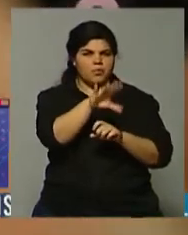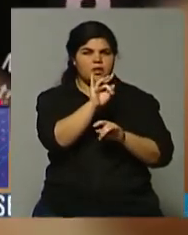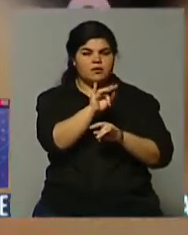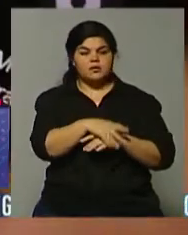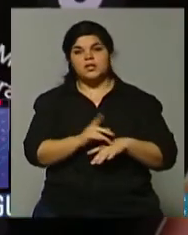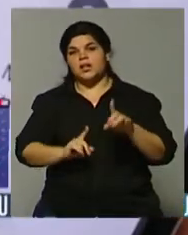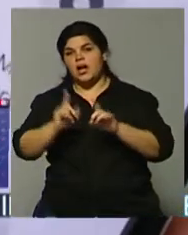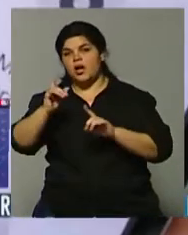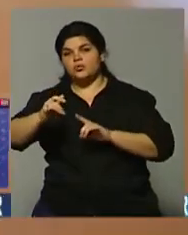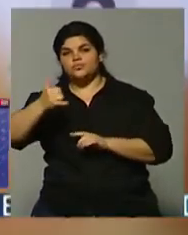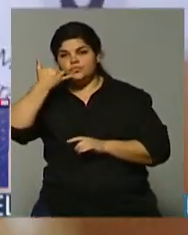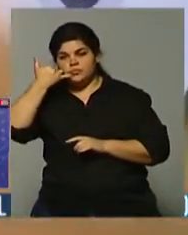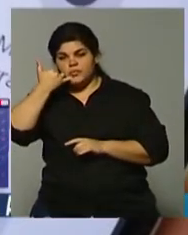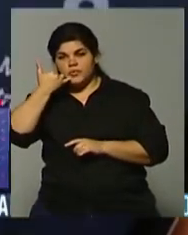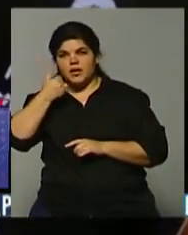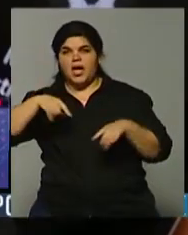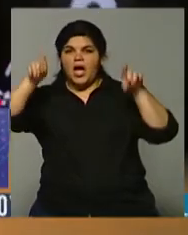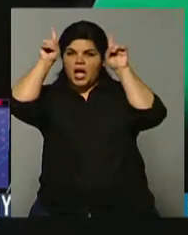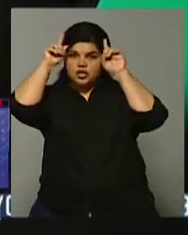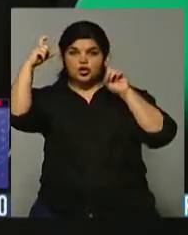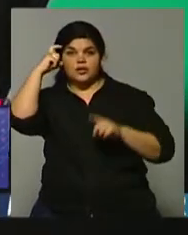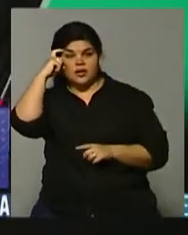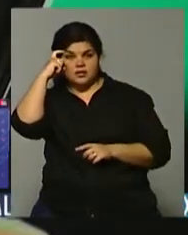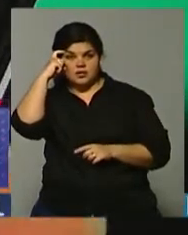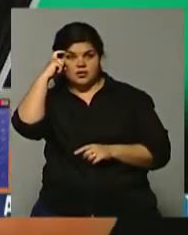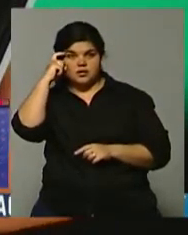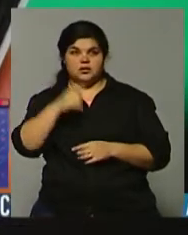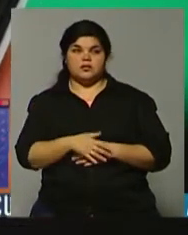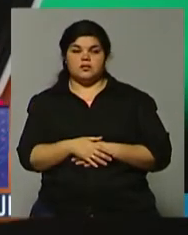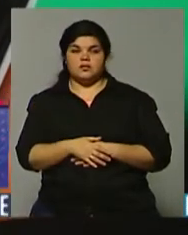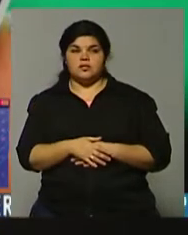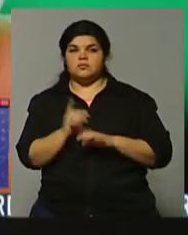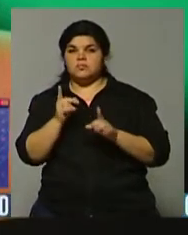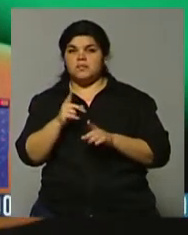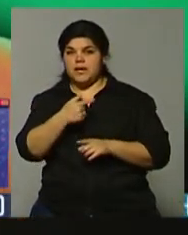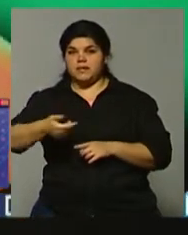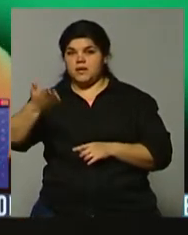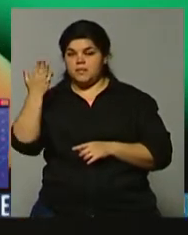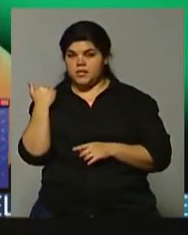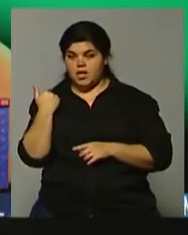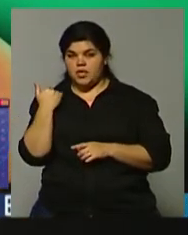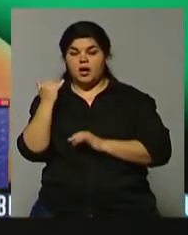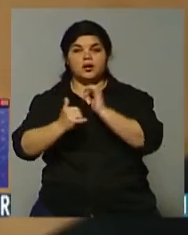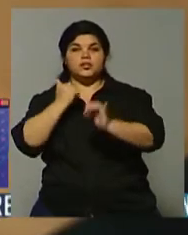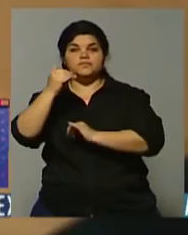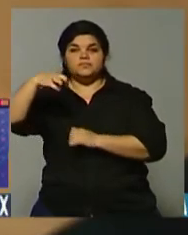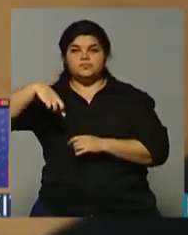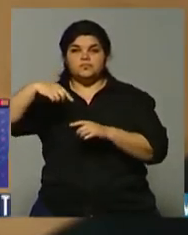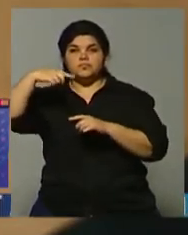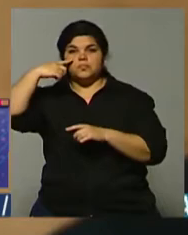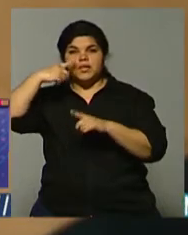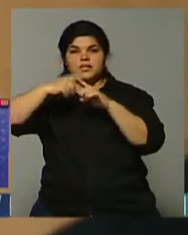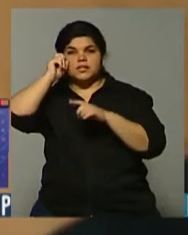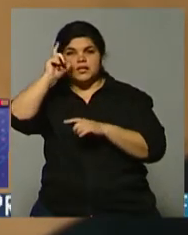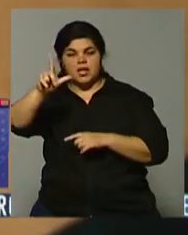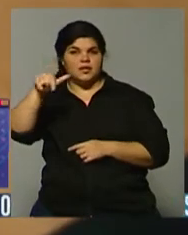algunos teléfonos. Todos los teléfonos que vienen con Android 10 en adelante, o sea, los que vienen Pixel que se anunciaron la semana pasada, bueno, los Pixel vienen con Android 10, esos